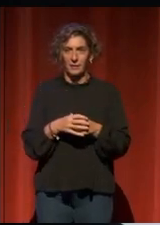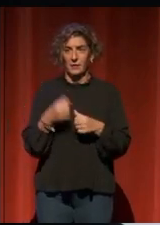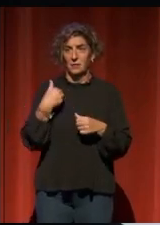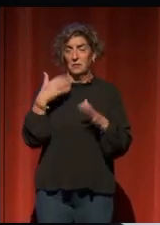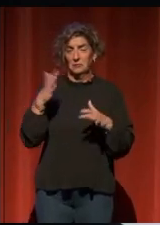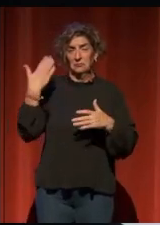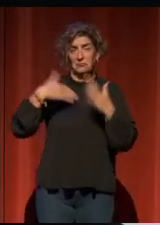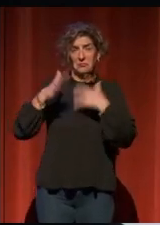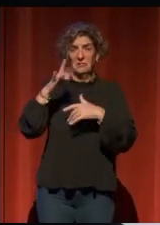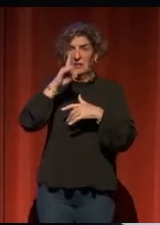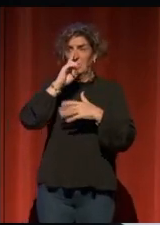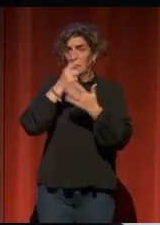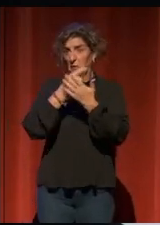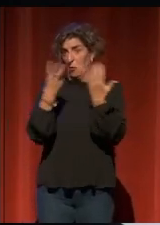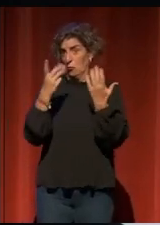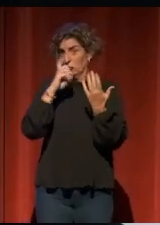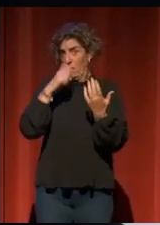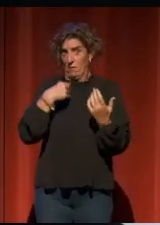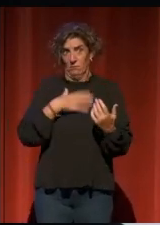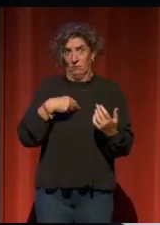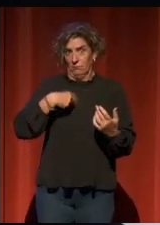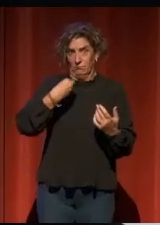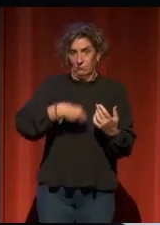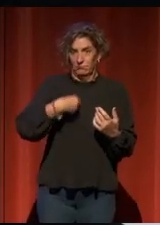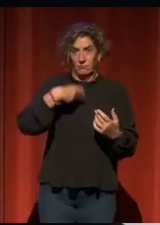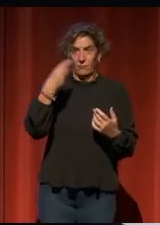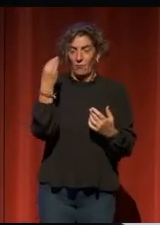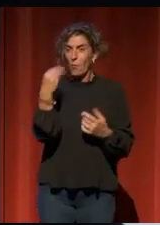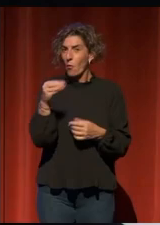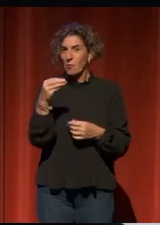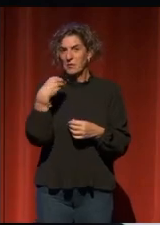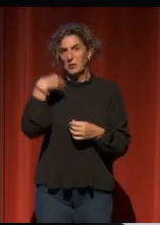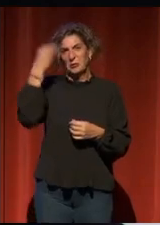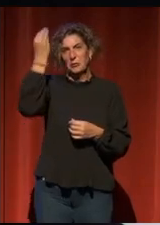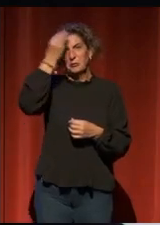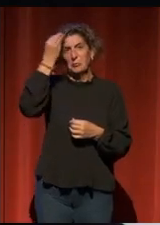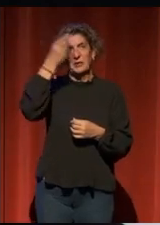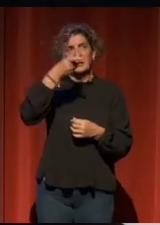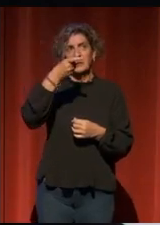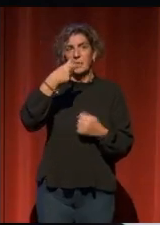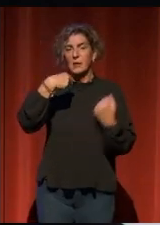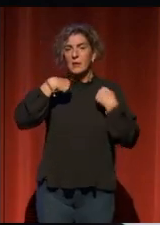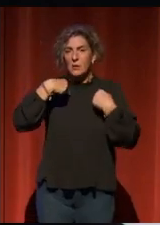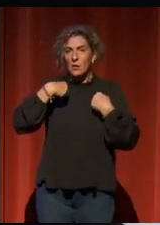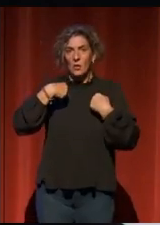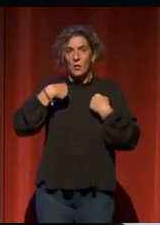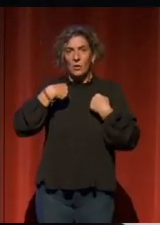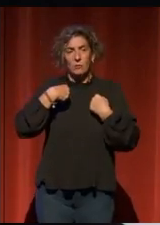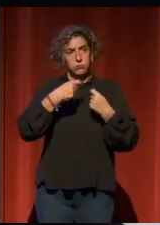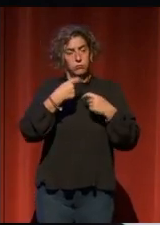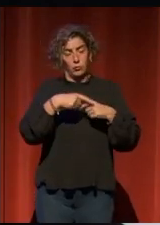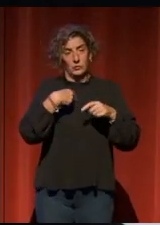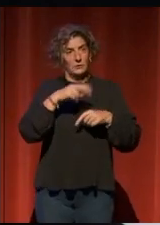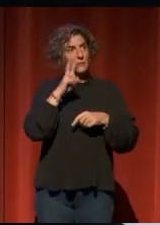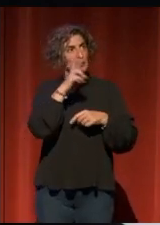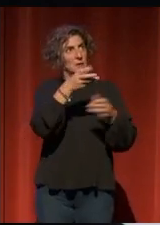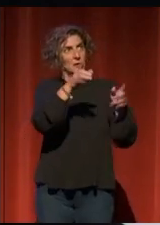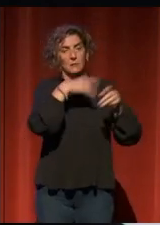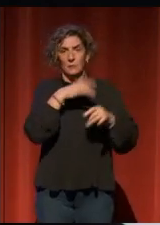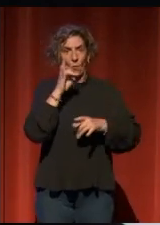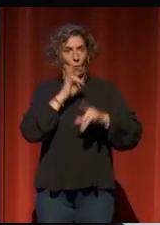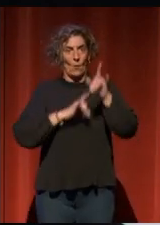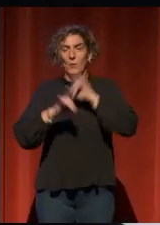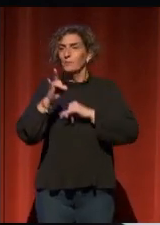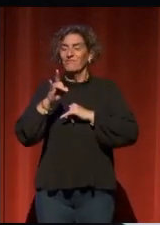de apenas 18 años, pensaba que no era merecedor de tanto bien. No me